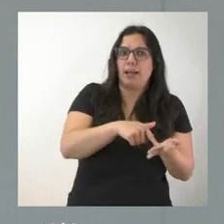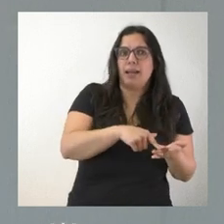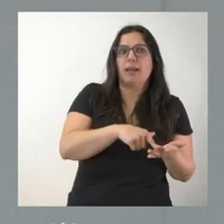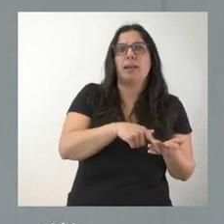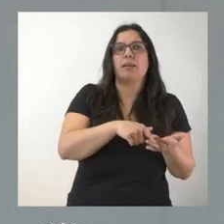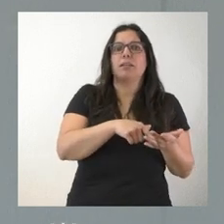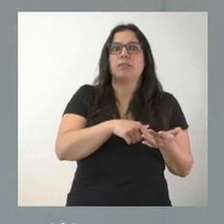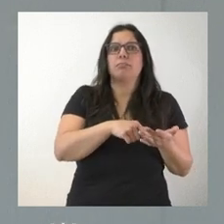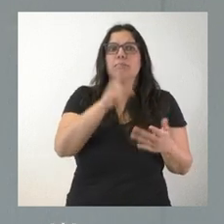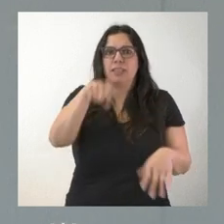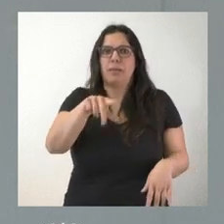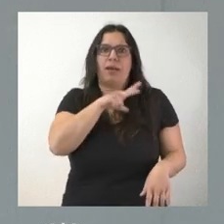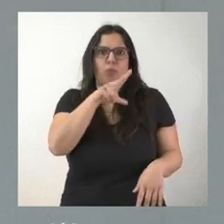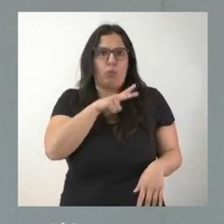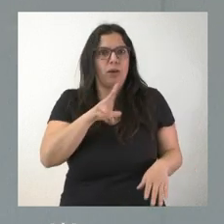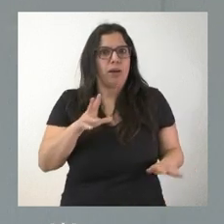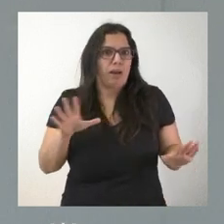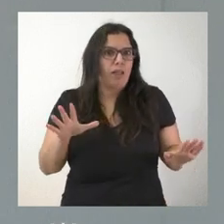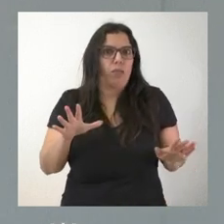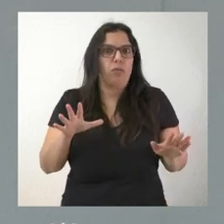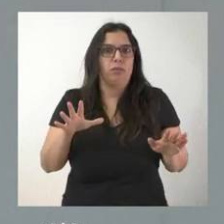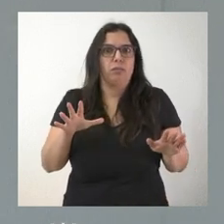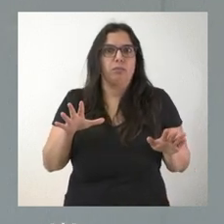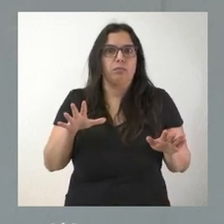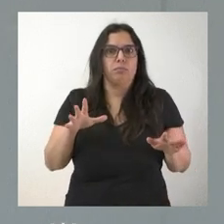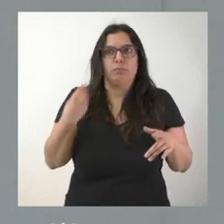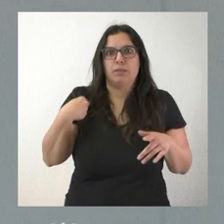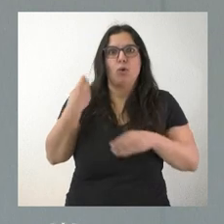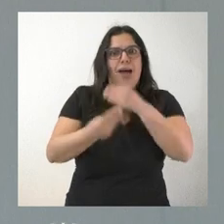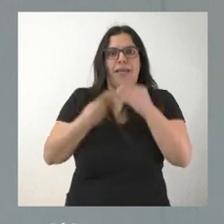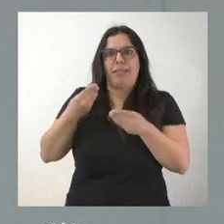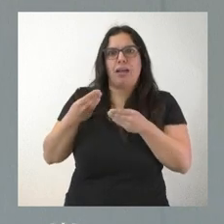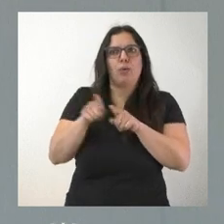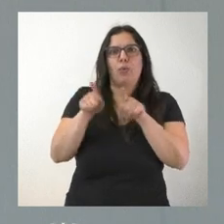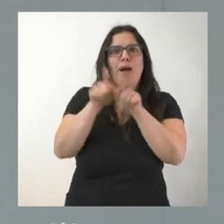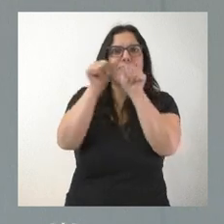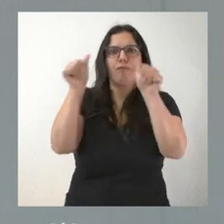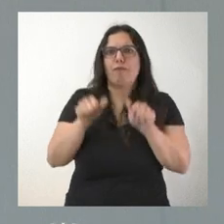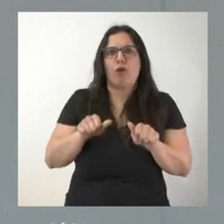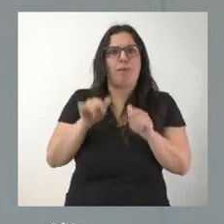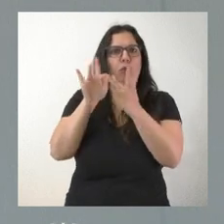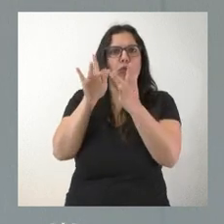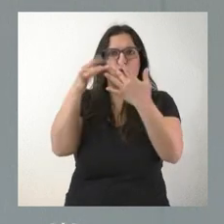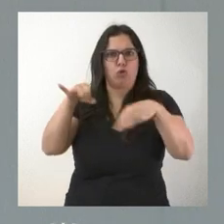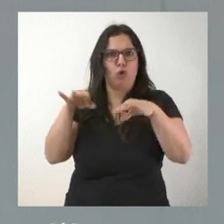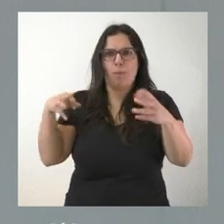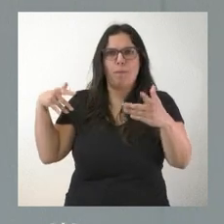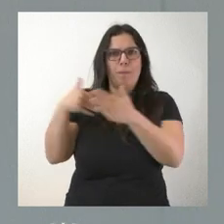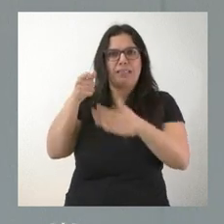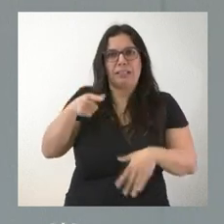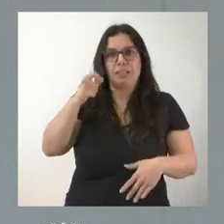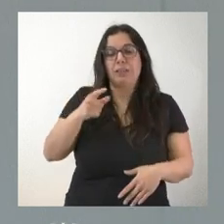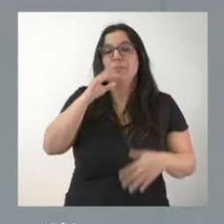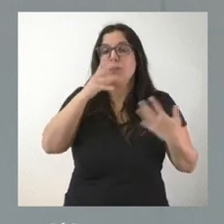y la reivindicación de esta tierra con que esto se acerca por los cauces habituales que hemos establecido Nosotros hemos abierto este cauce de